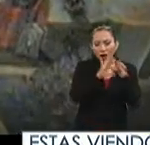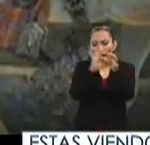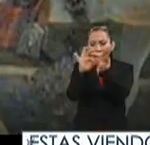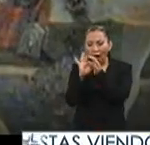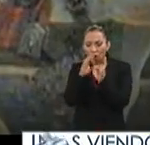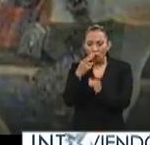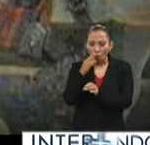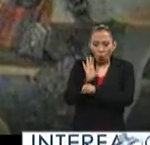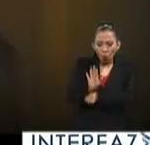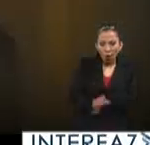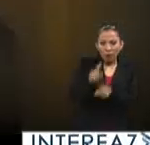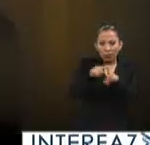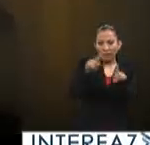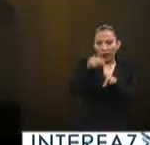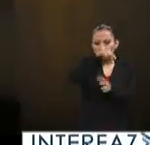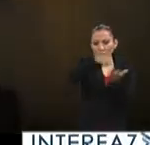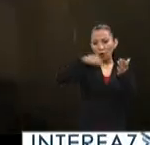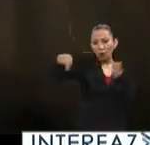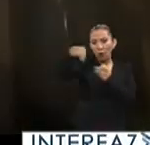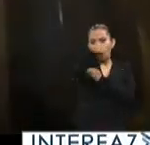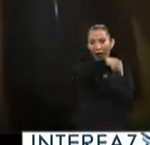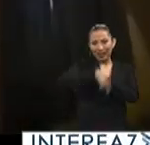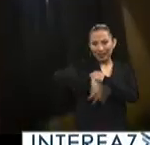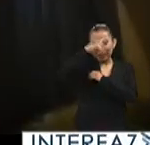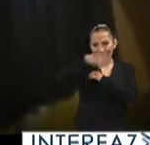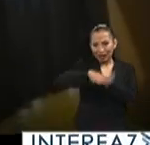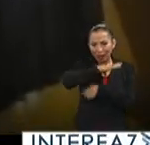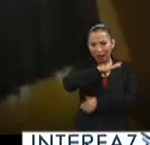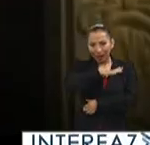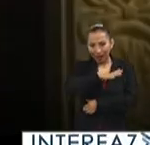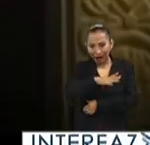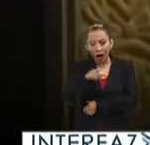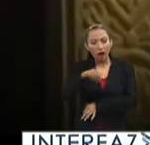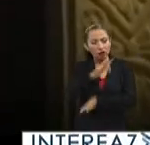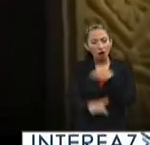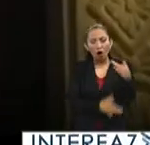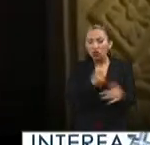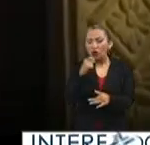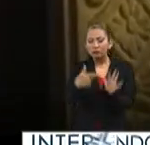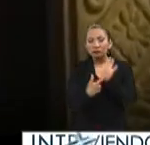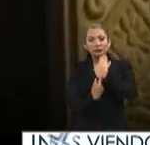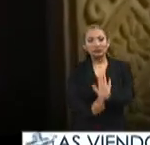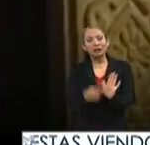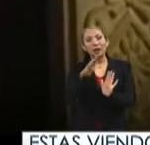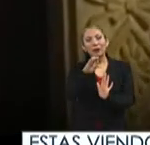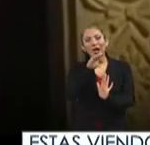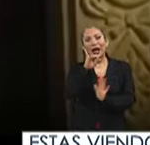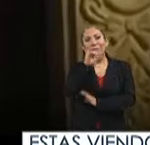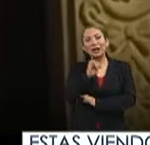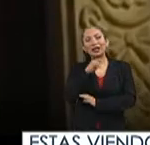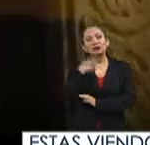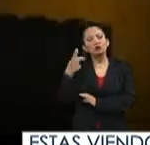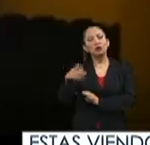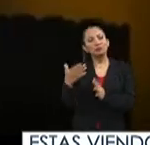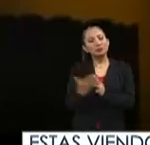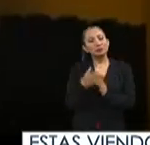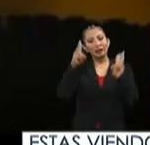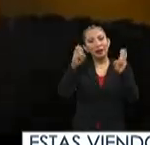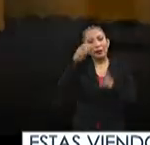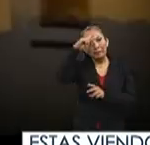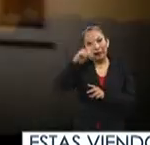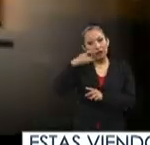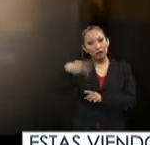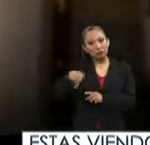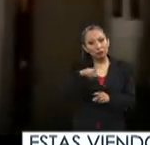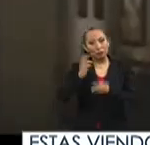son resguardados en los distintos recintos que nuestro país tiene. Todo esto nos lo muestra Benjamín Aparicio en su sección México